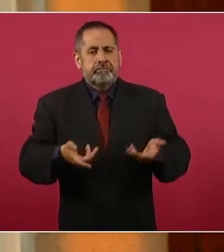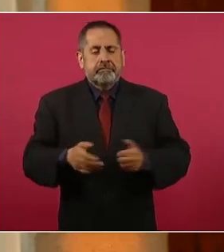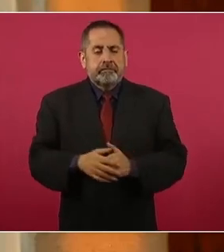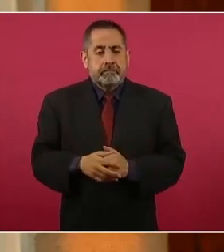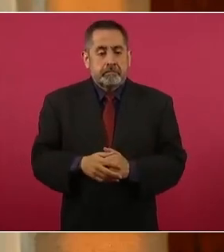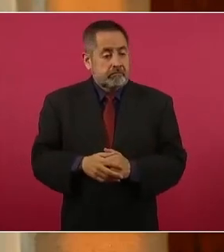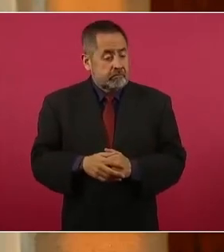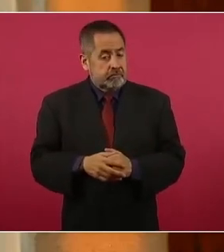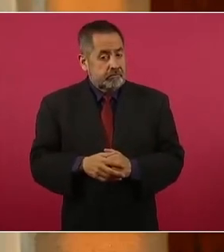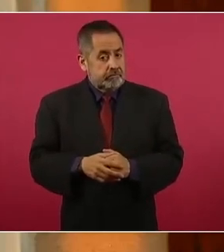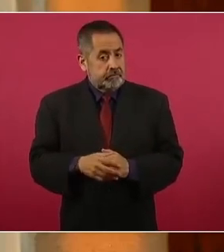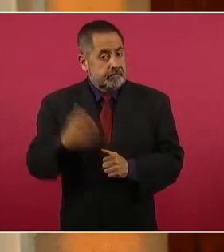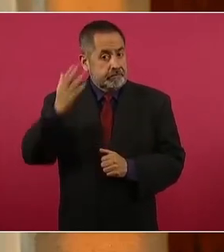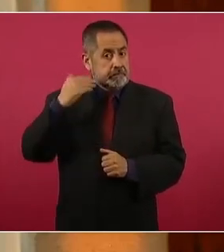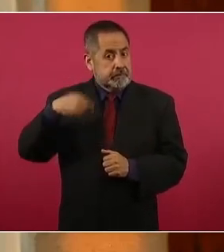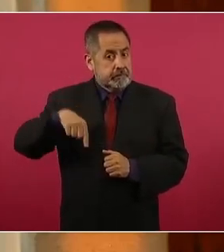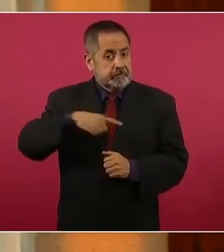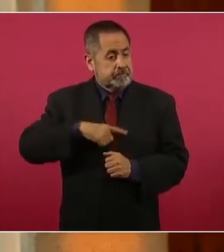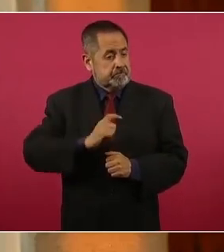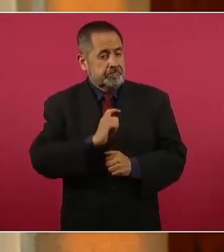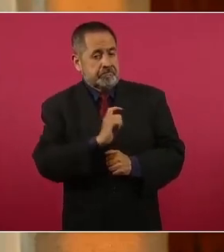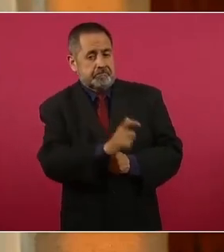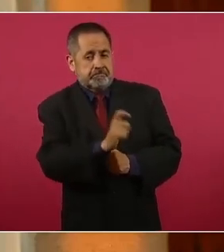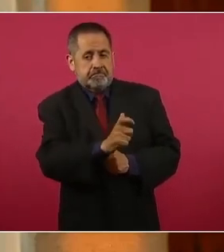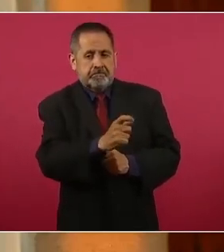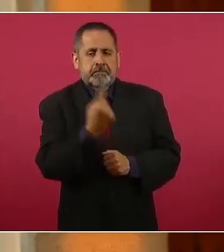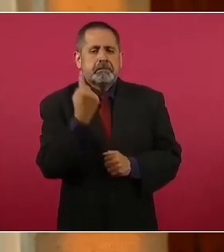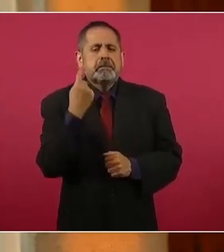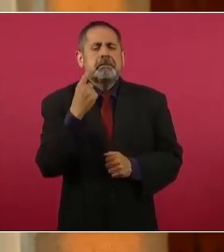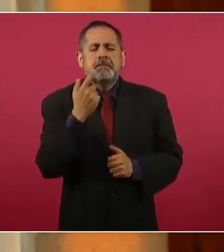que pagaron para